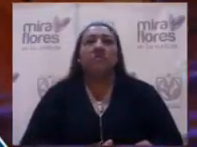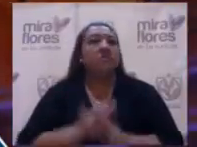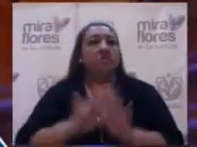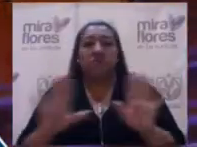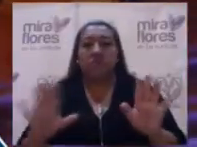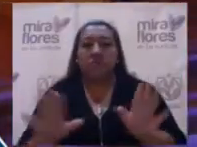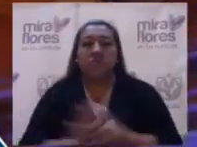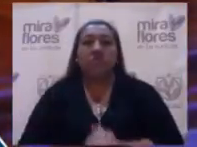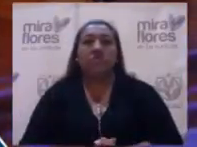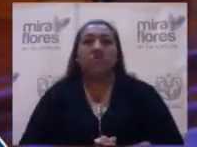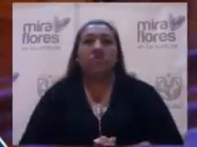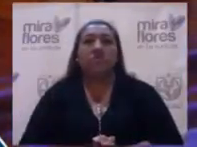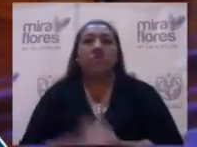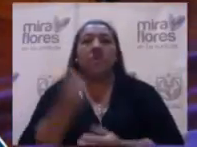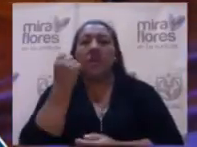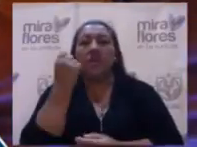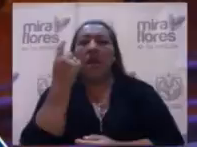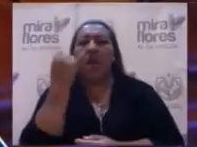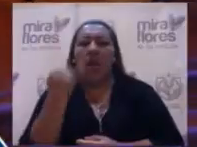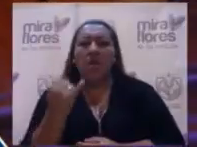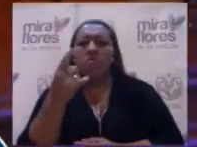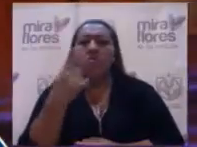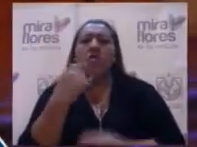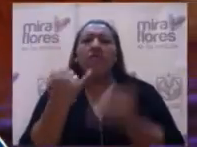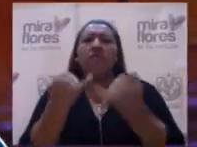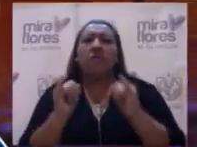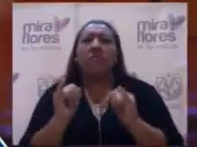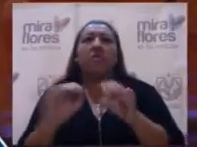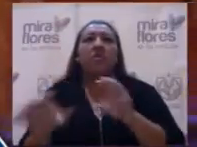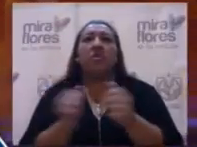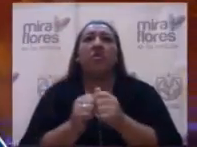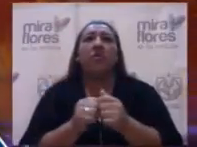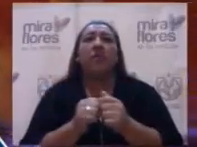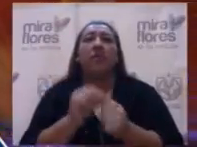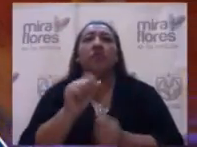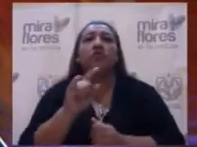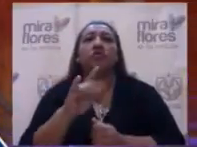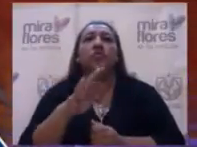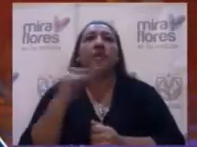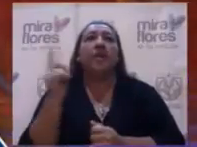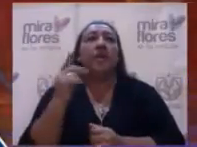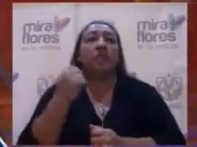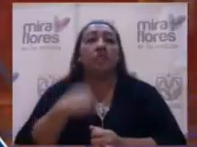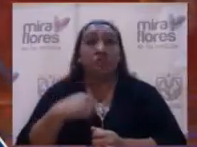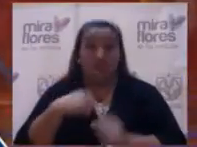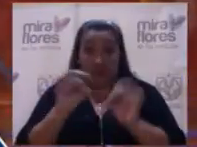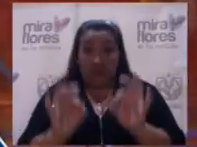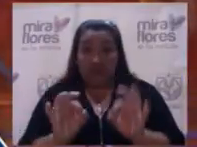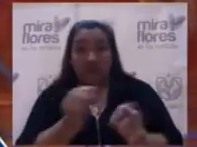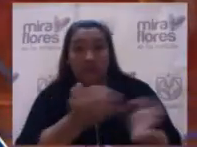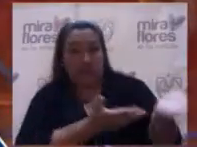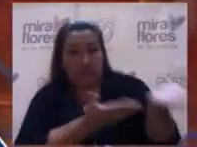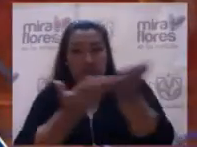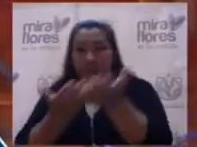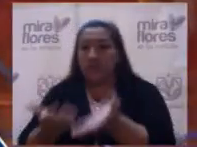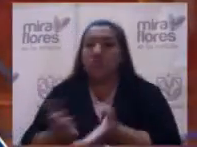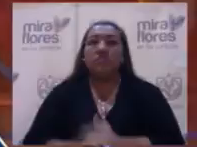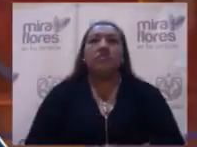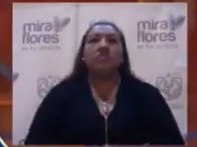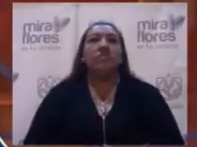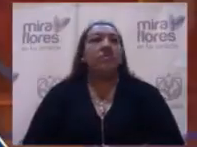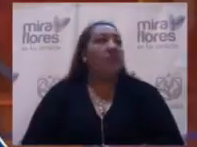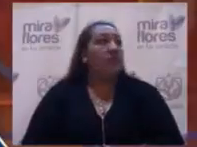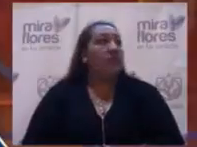Ningún pedido, señor alcalde. Entiendo que hay un informe a ser realizado por parte del señor gerente municipal, ¿verdad? Adelante, por favor, señor gerente